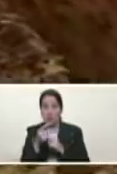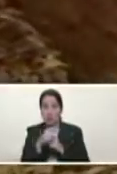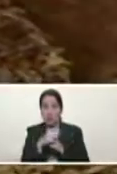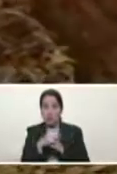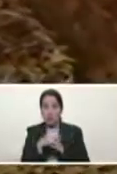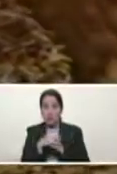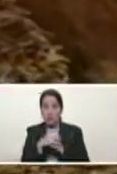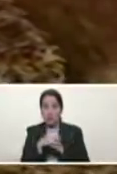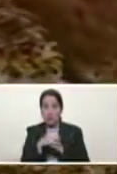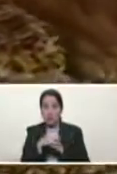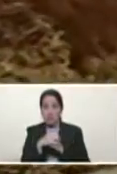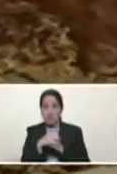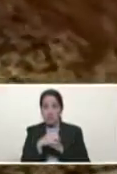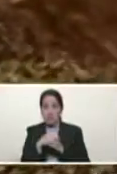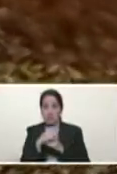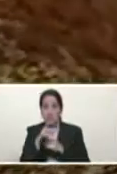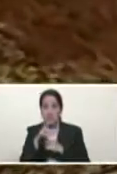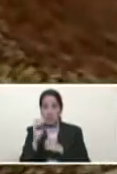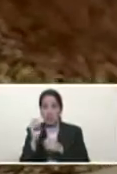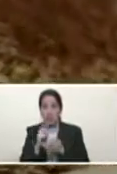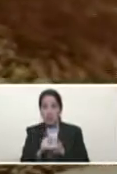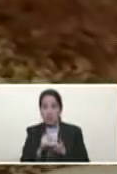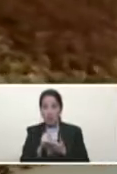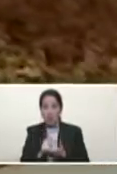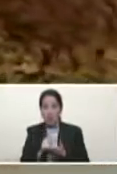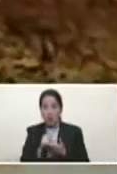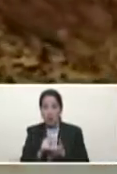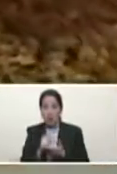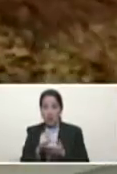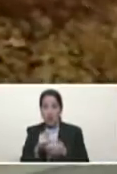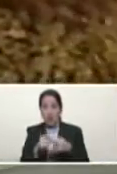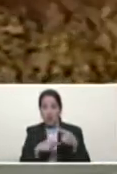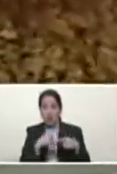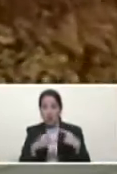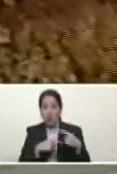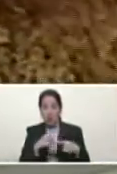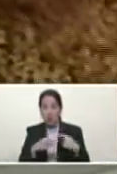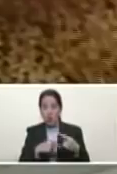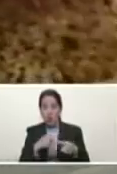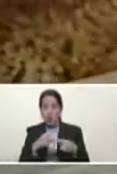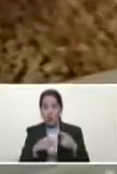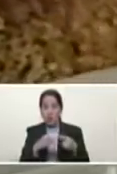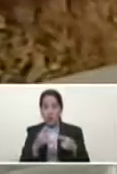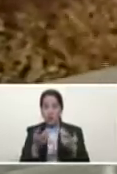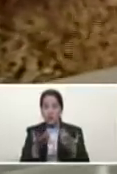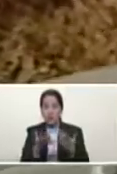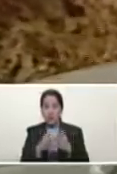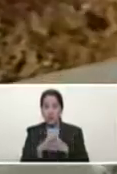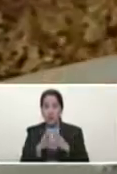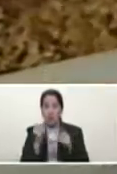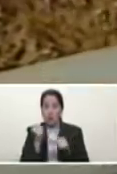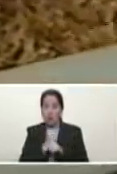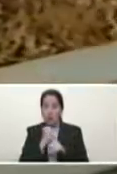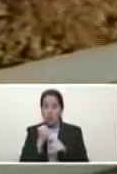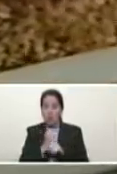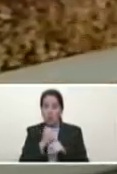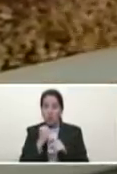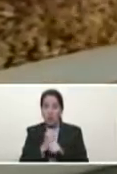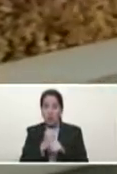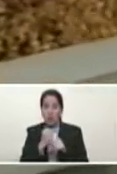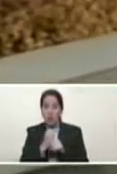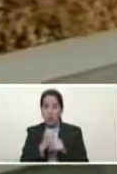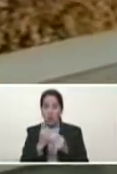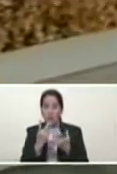una capacidad de 30 toneladas día. Es decir, nosotros con todos los trabajadores, las trabajadoras de